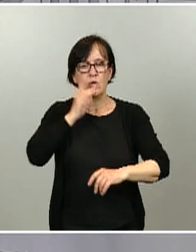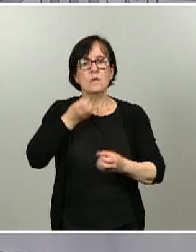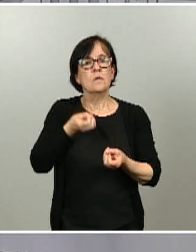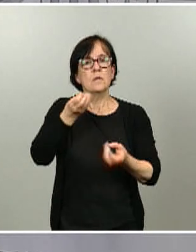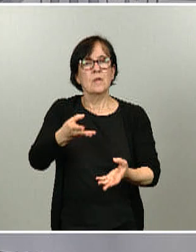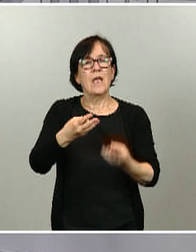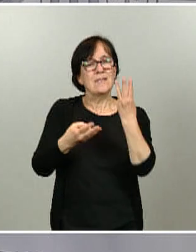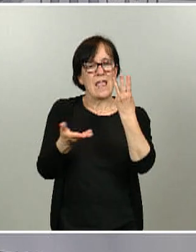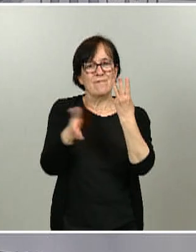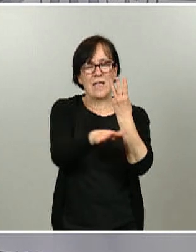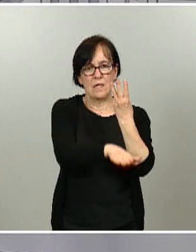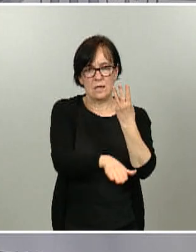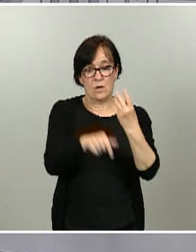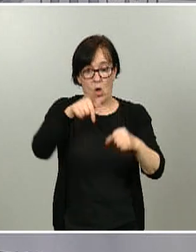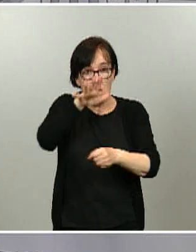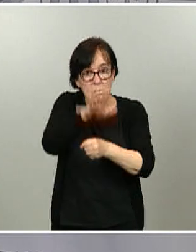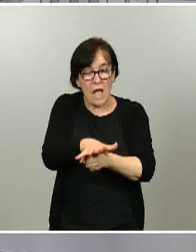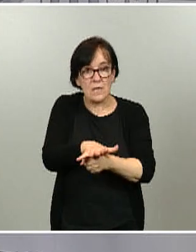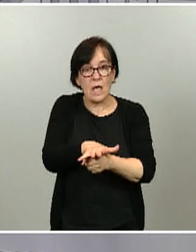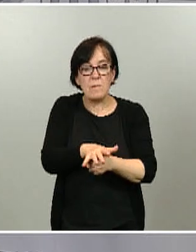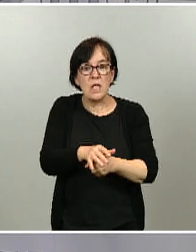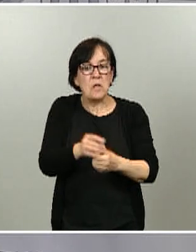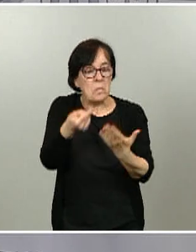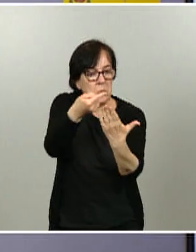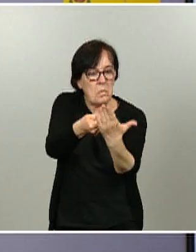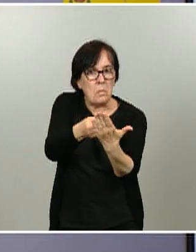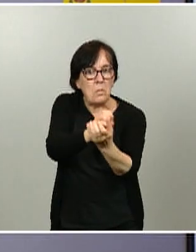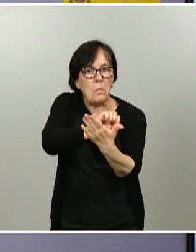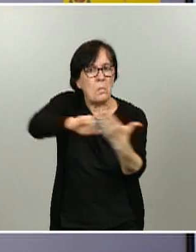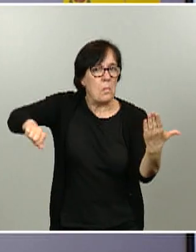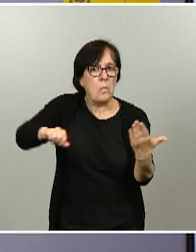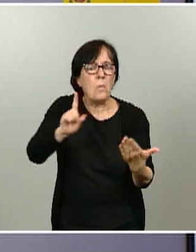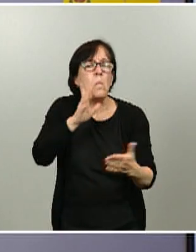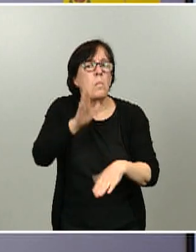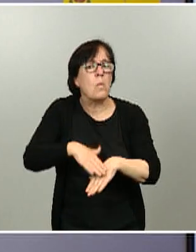fallecimientos este martes, pero en la nota no aparece ninguno. ¿A qué se debe?